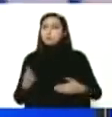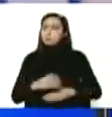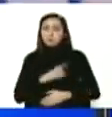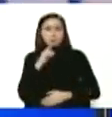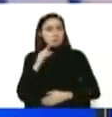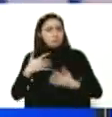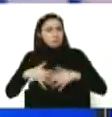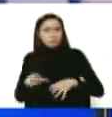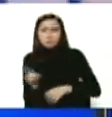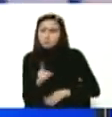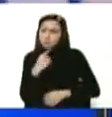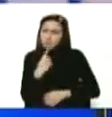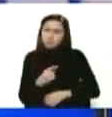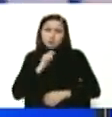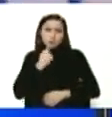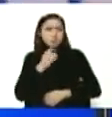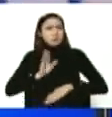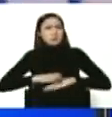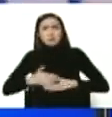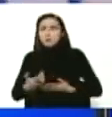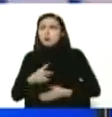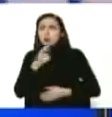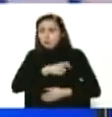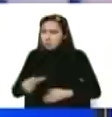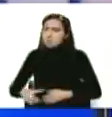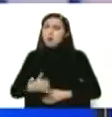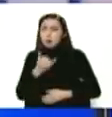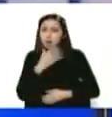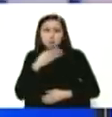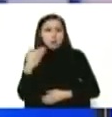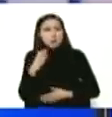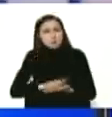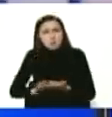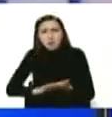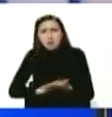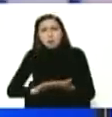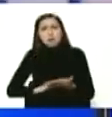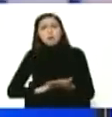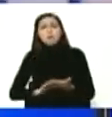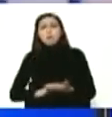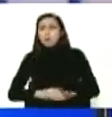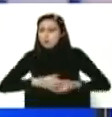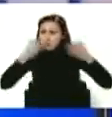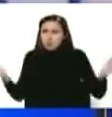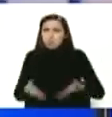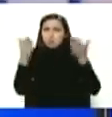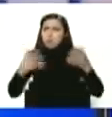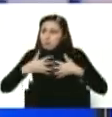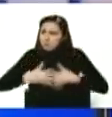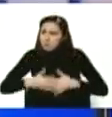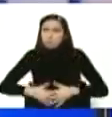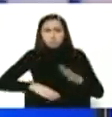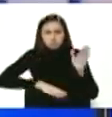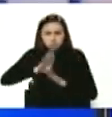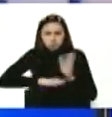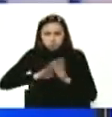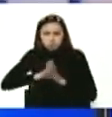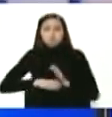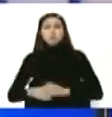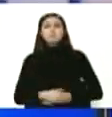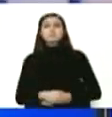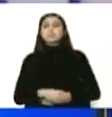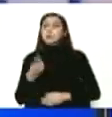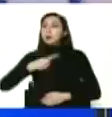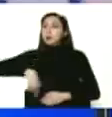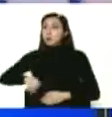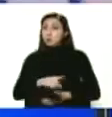nombre, porque creo que con buenos métodos podemos corregir todo y levantar esa empresa y ponerla bien productiva. Pero ustedes